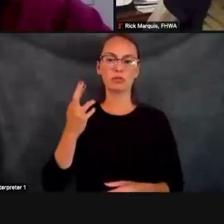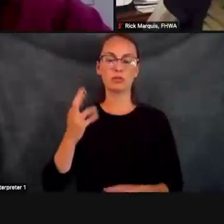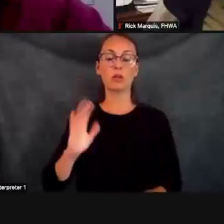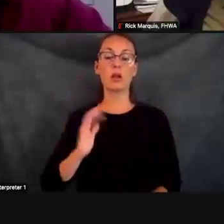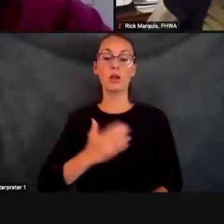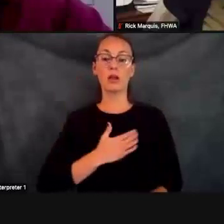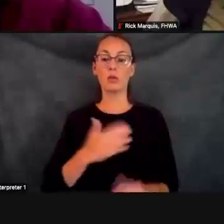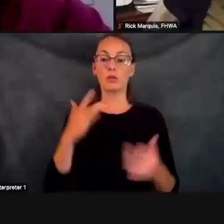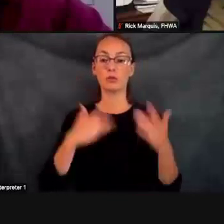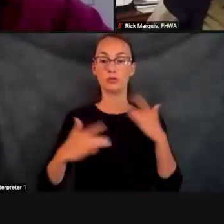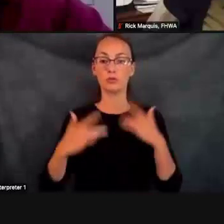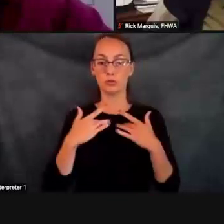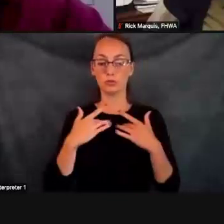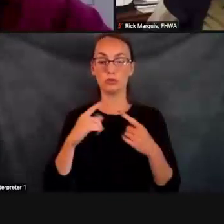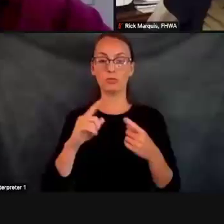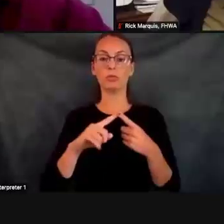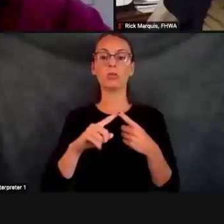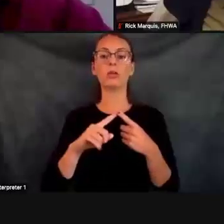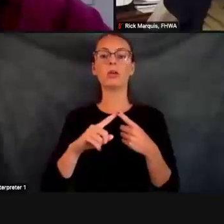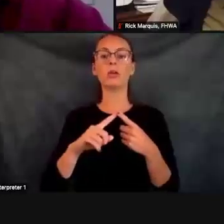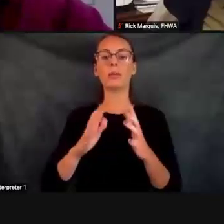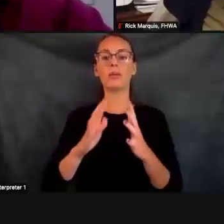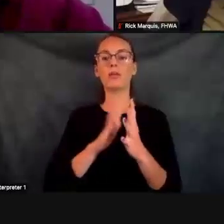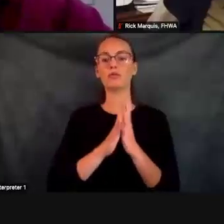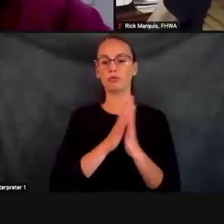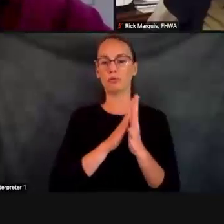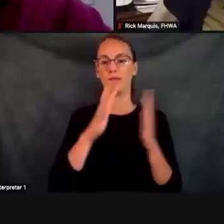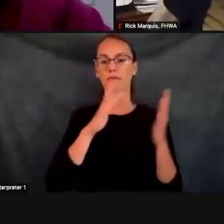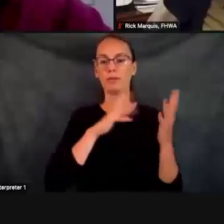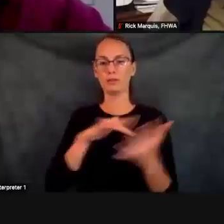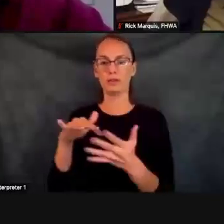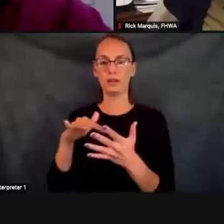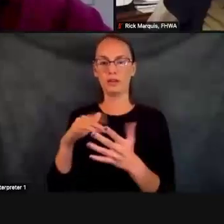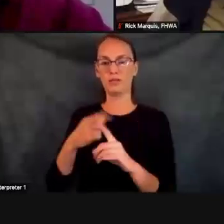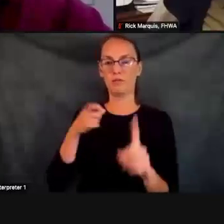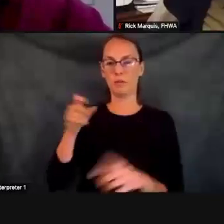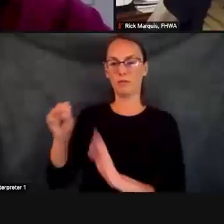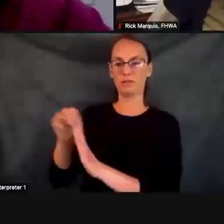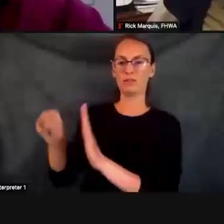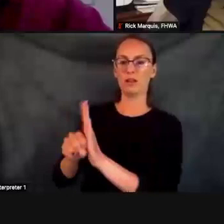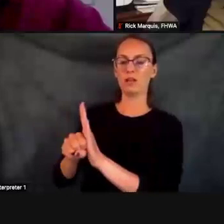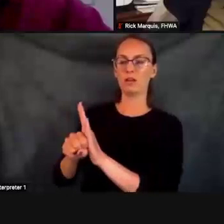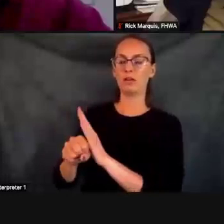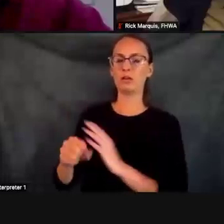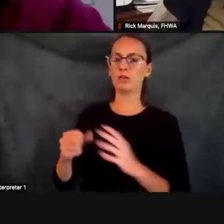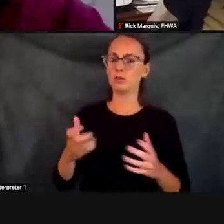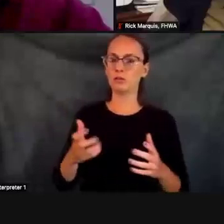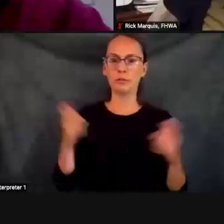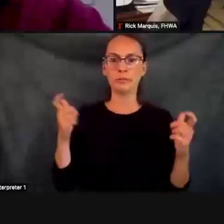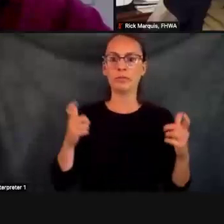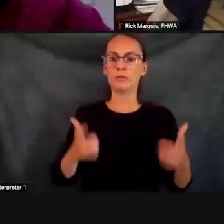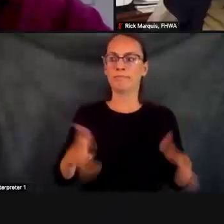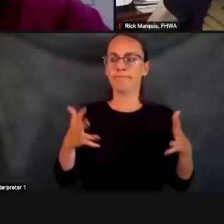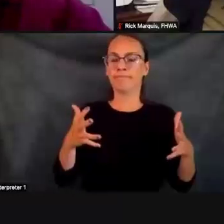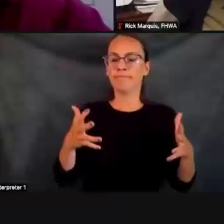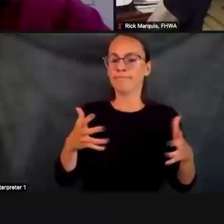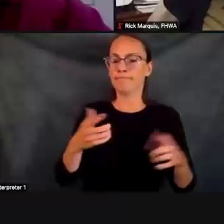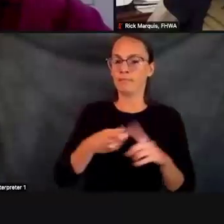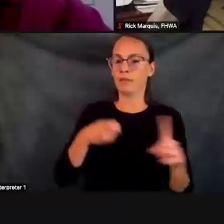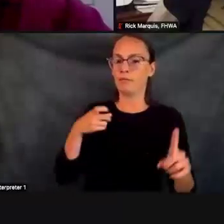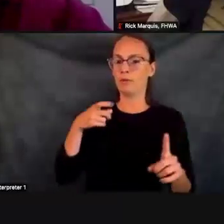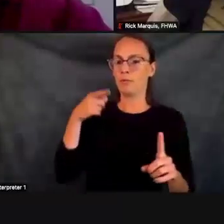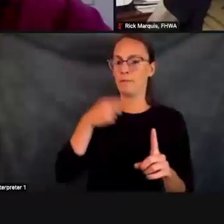Nuestra preocupación es en cuanto al estudio de tráfico que ha realizado el Estado. Hay